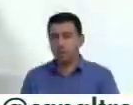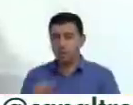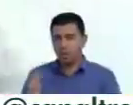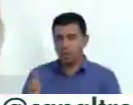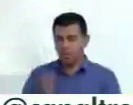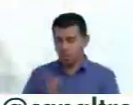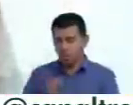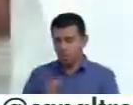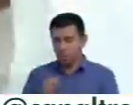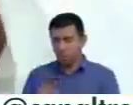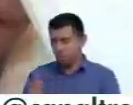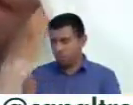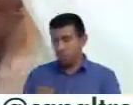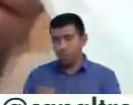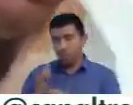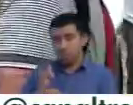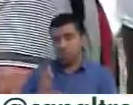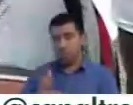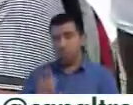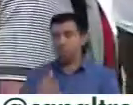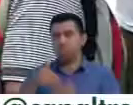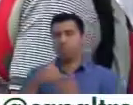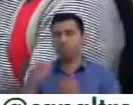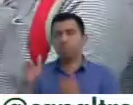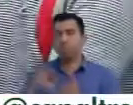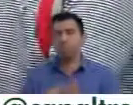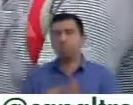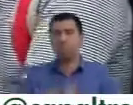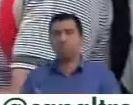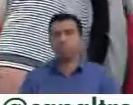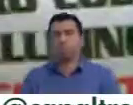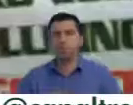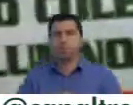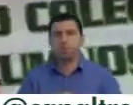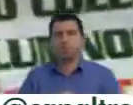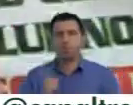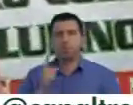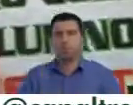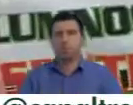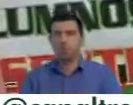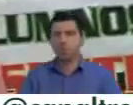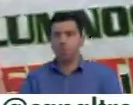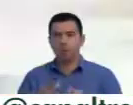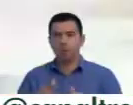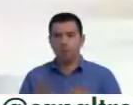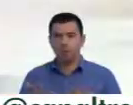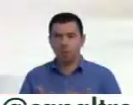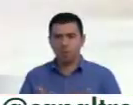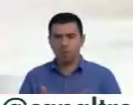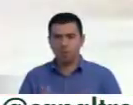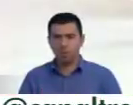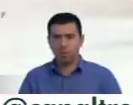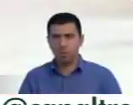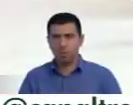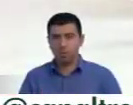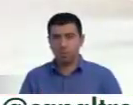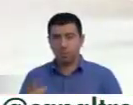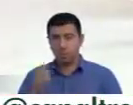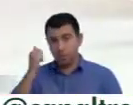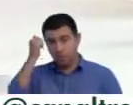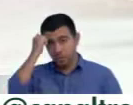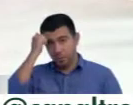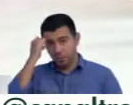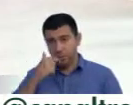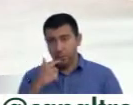esto es un desalojo que nos están haciendo por parte de la Alcaldía, por parte de la Secretaría de Educación. Los docentes aseguran